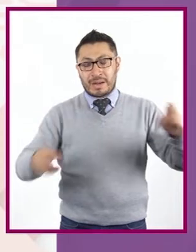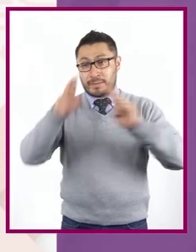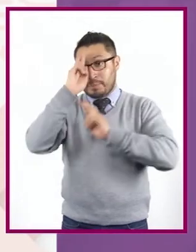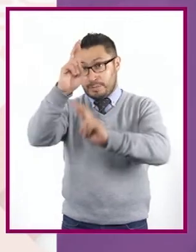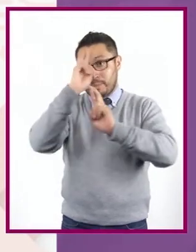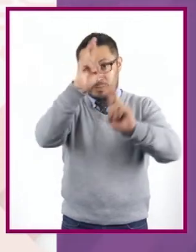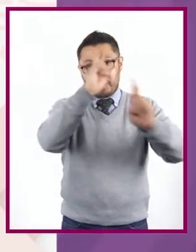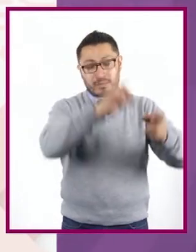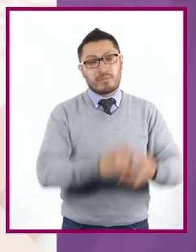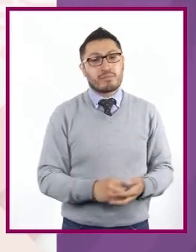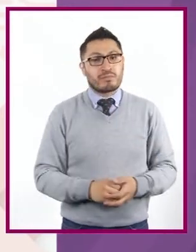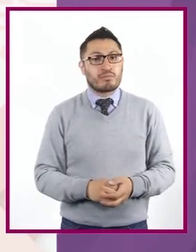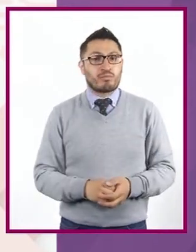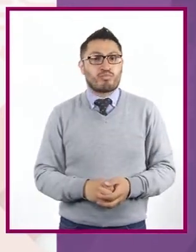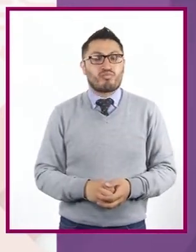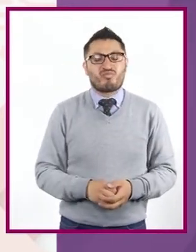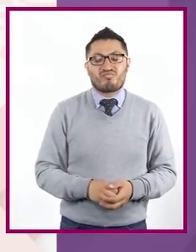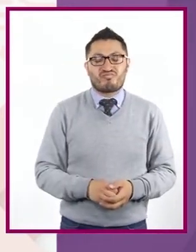respeto.